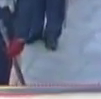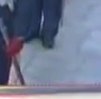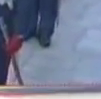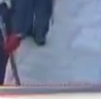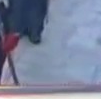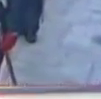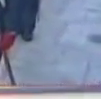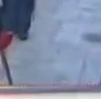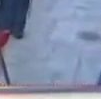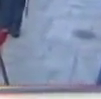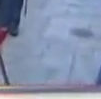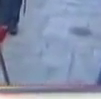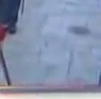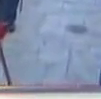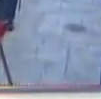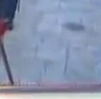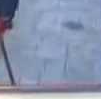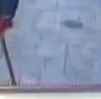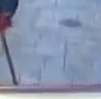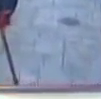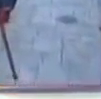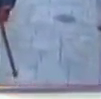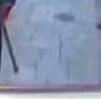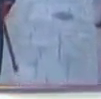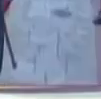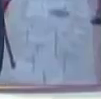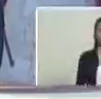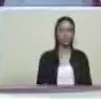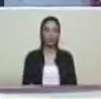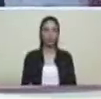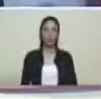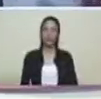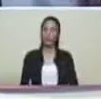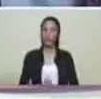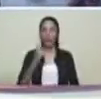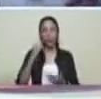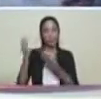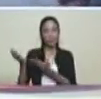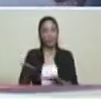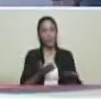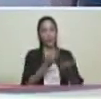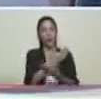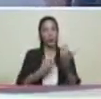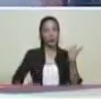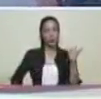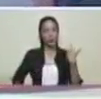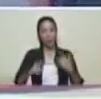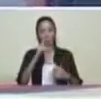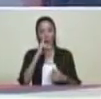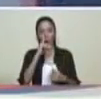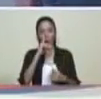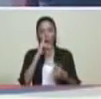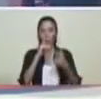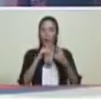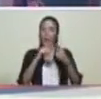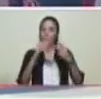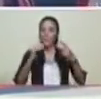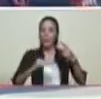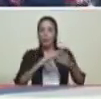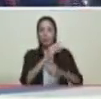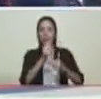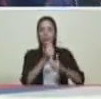de venezuela comandante en jefe de la fuerza armada nacional bolivariana el ciudad natal en jefe vladimir padrino